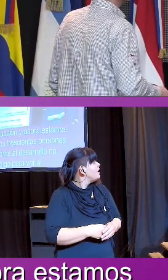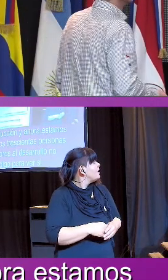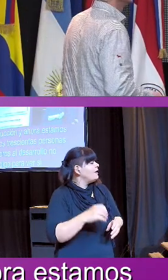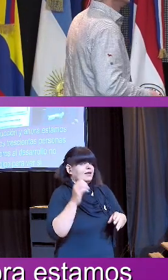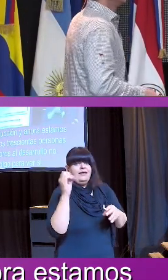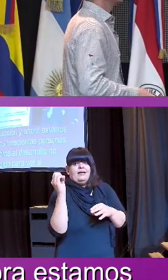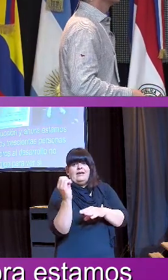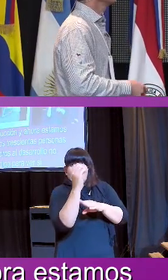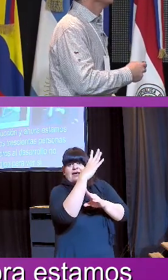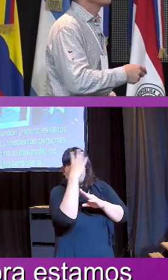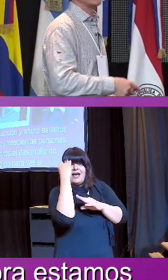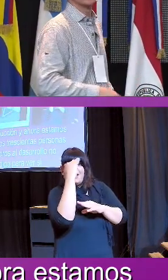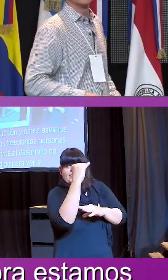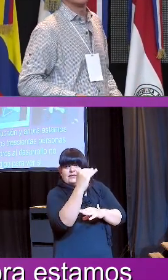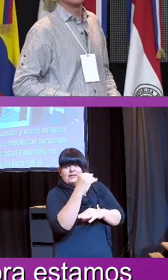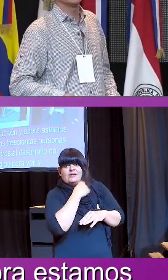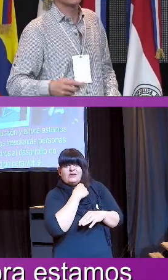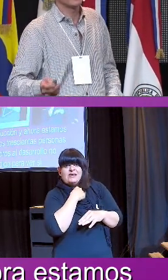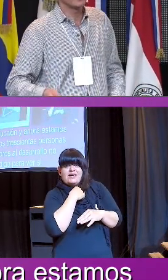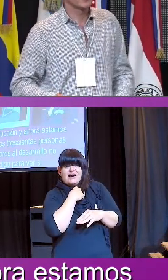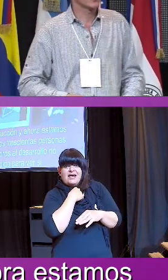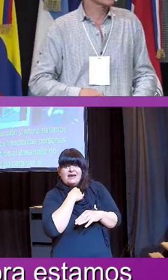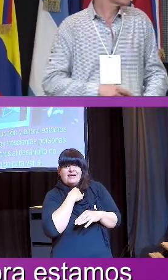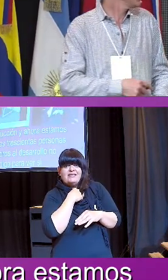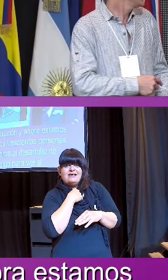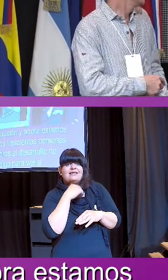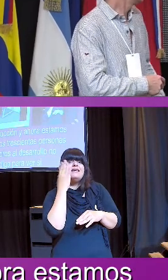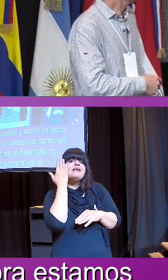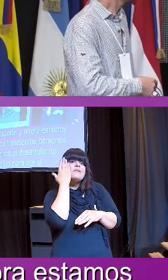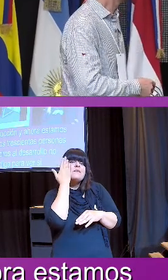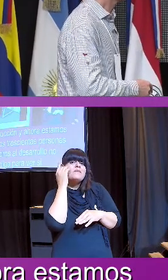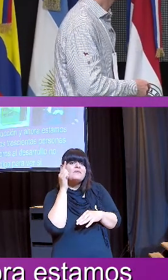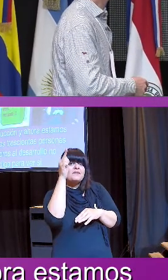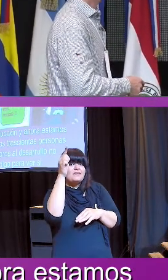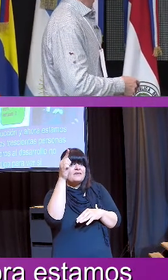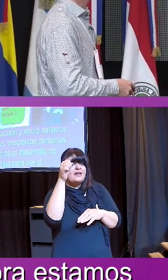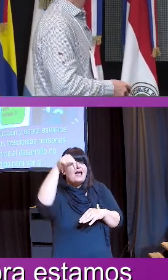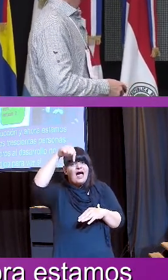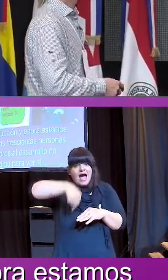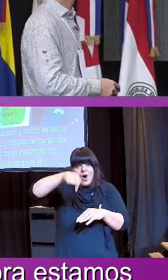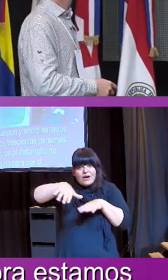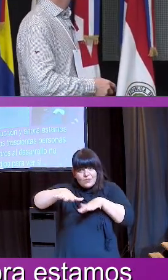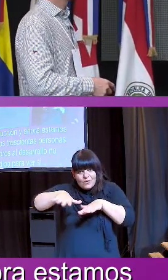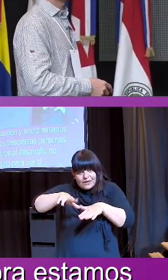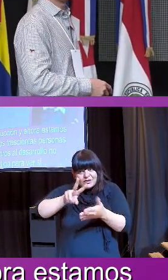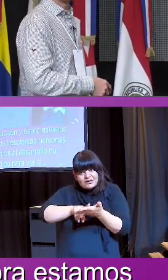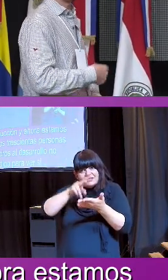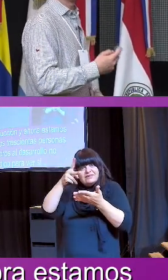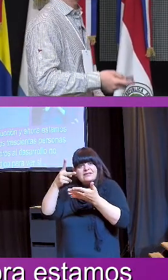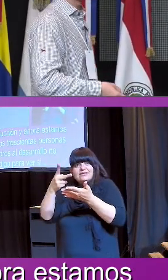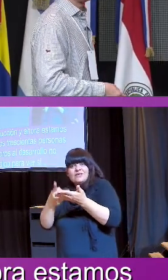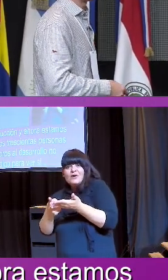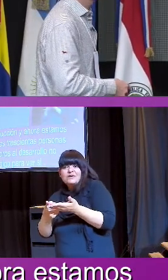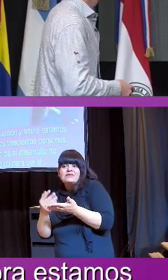poco la formación online que hizo él en inglés, él la desarrolló allá y ahora estamos traduciendo para hacer el manual online,